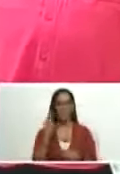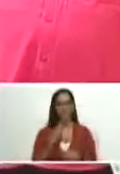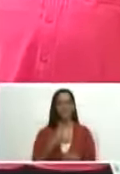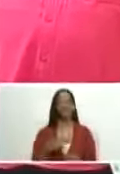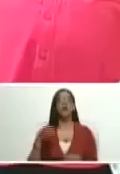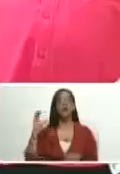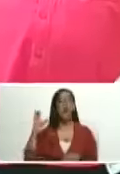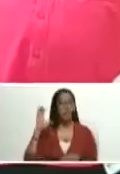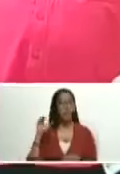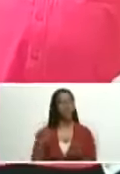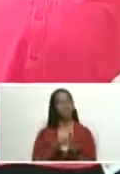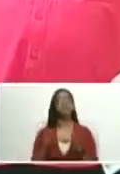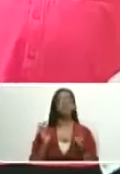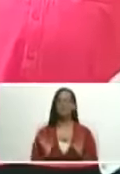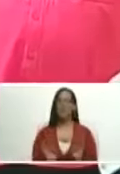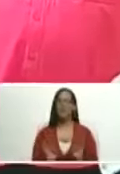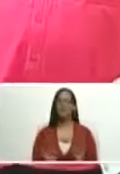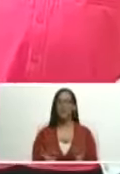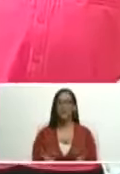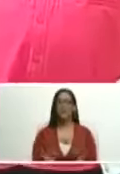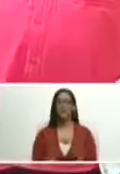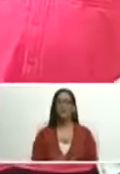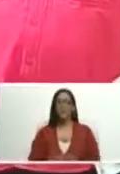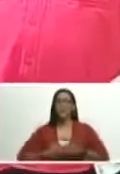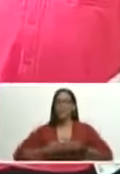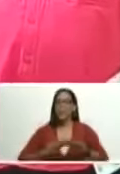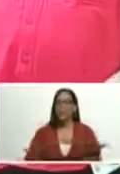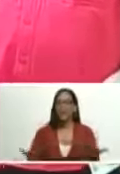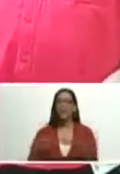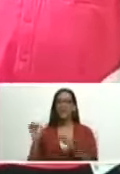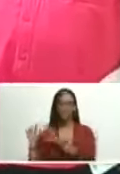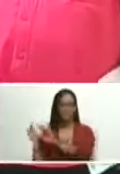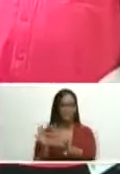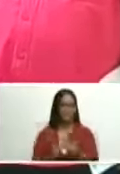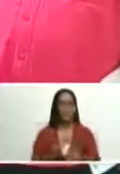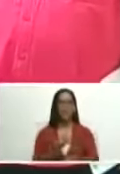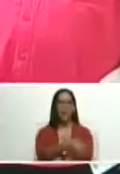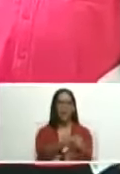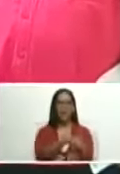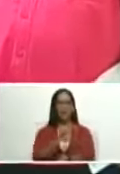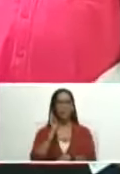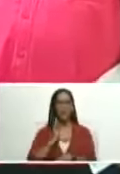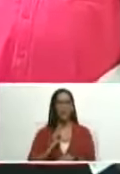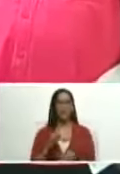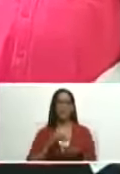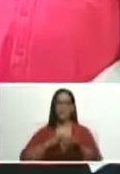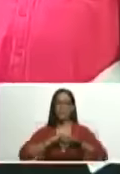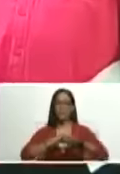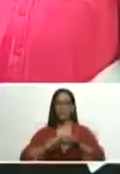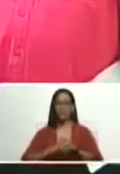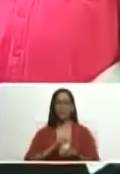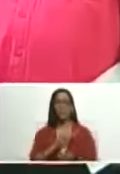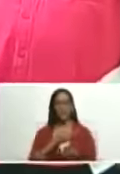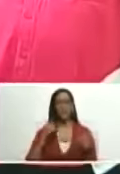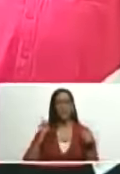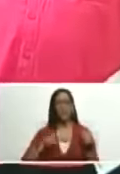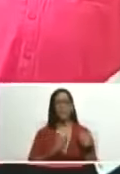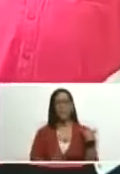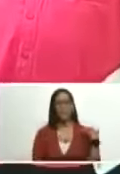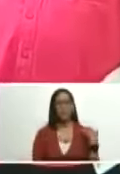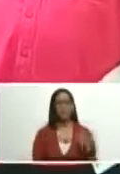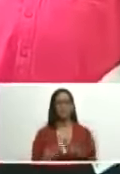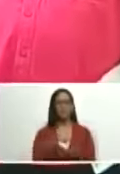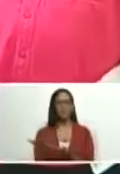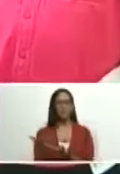país, donde seguramente se volcará en la Avenida Bolívar de Valera. Quiero también, presidente, darle la palabra